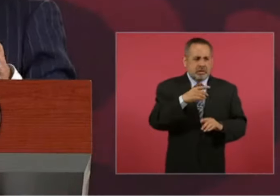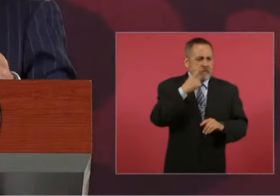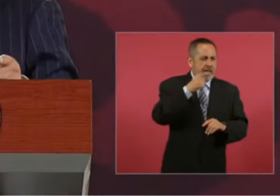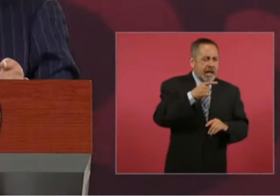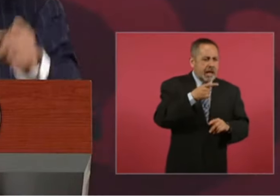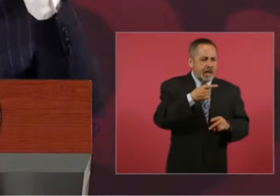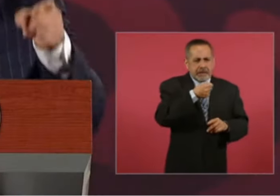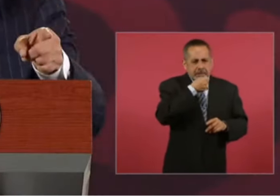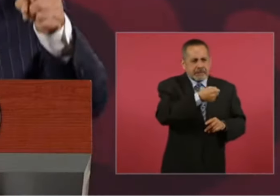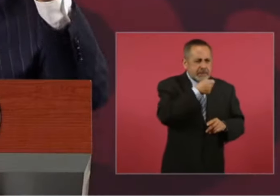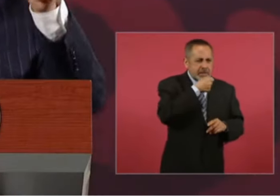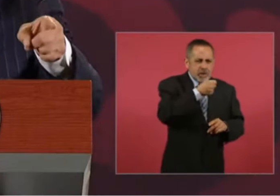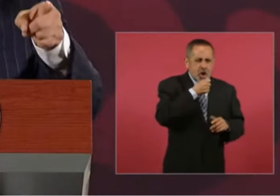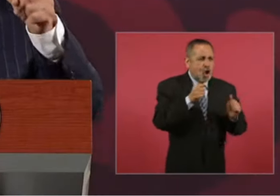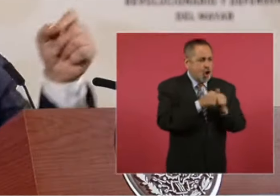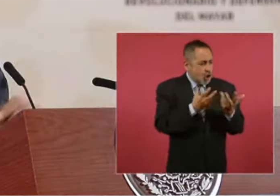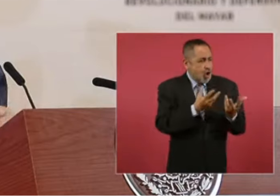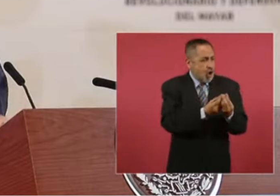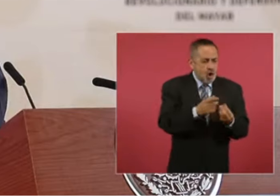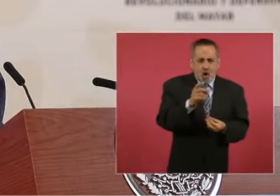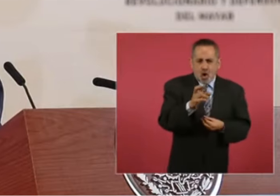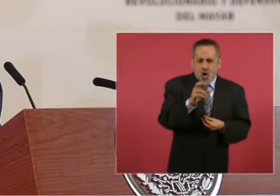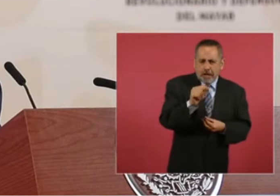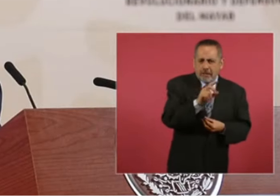comentarista precisamente con Loret de Mola.